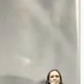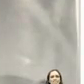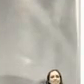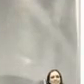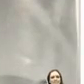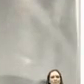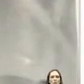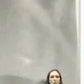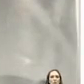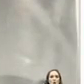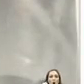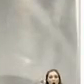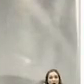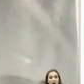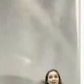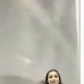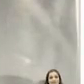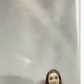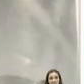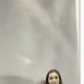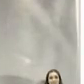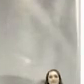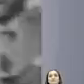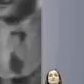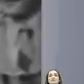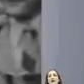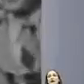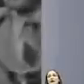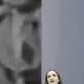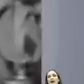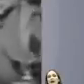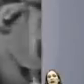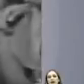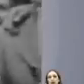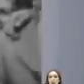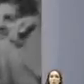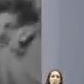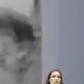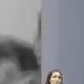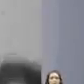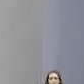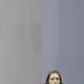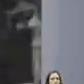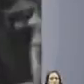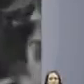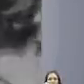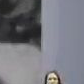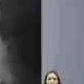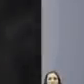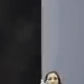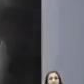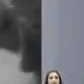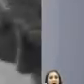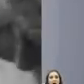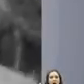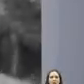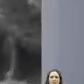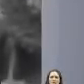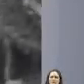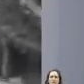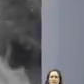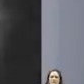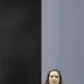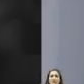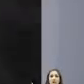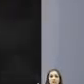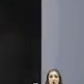la estrella, murió a los 81 años por causas naturales, según información preliminar. Hércole marcó la historia de la televisión colombiana